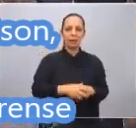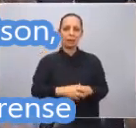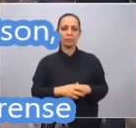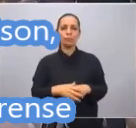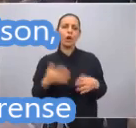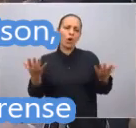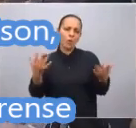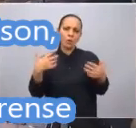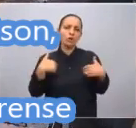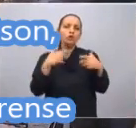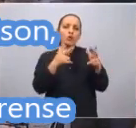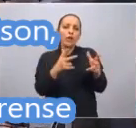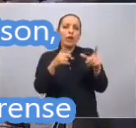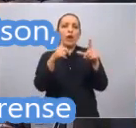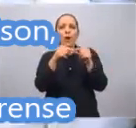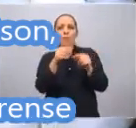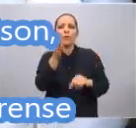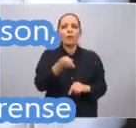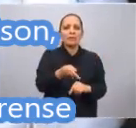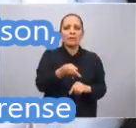números y